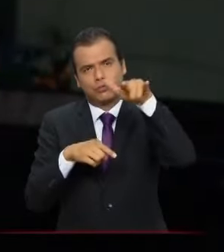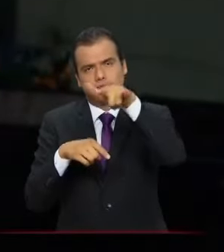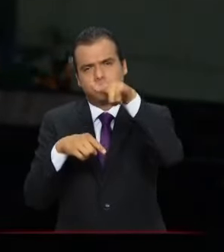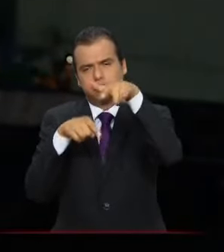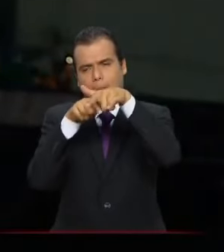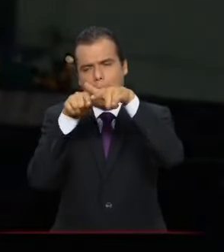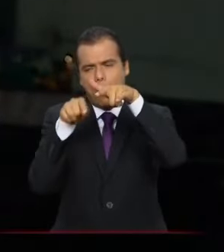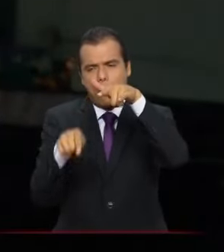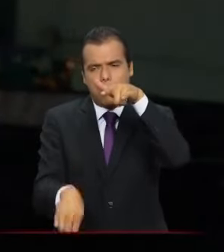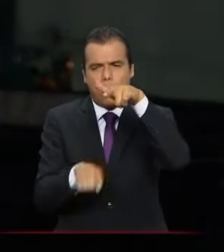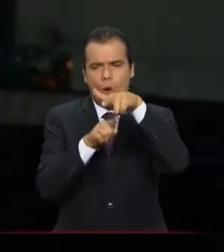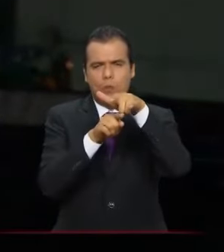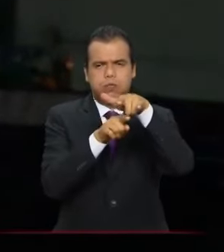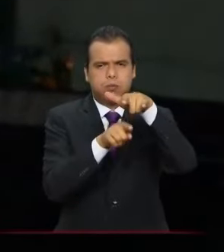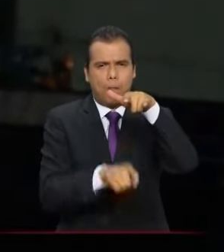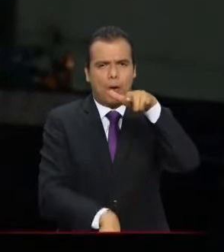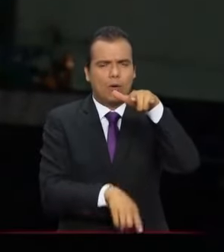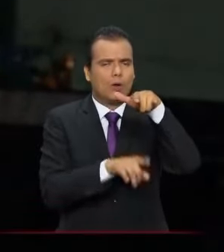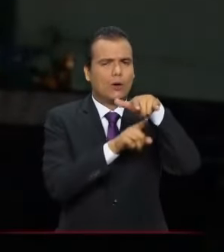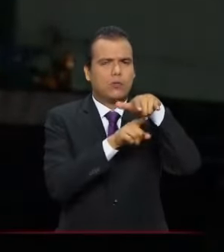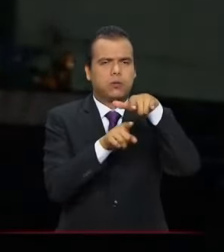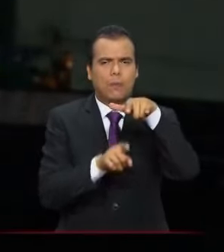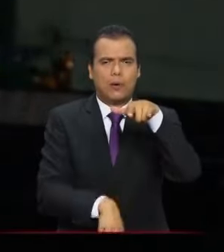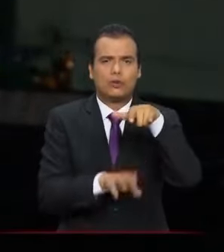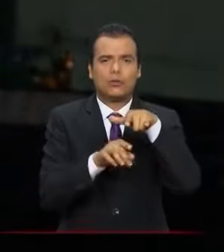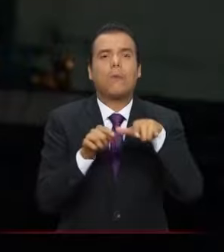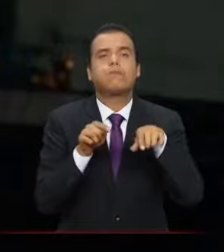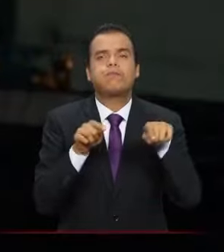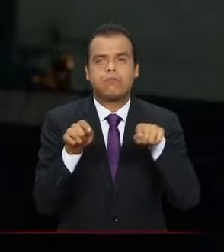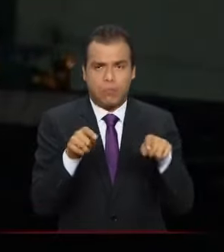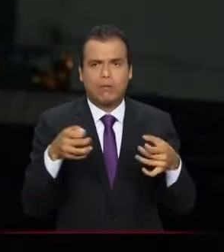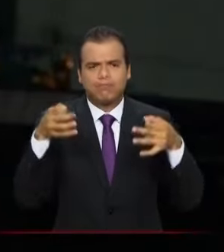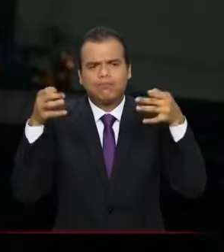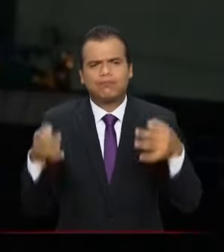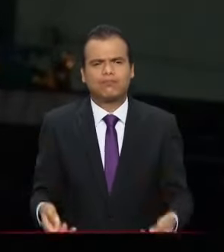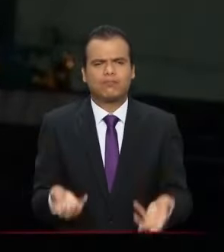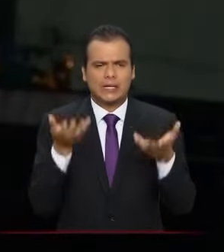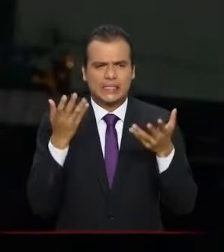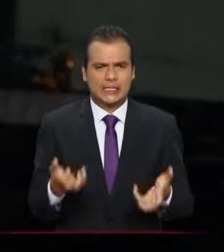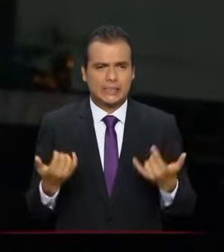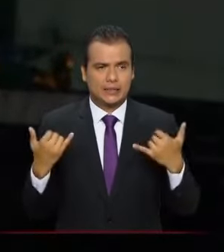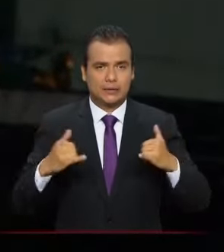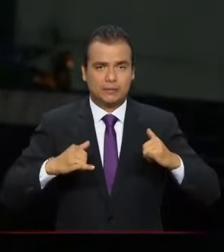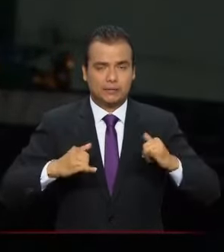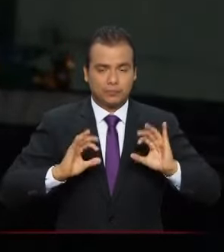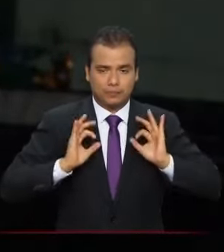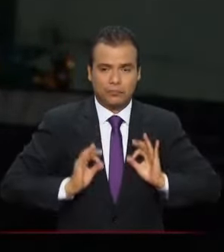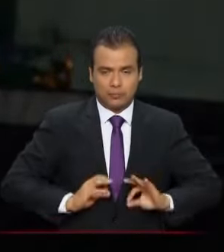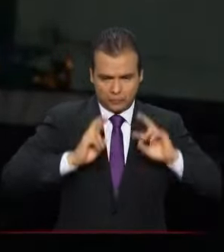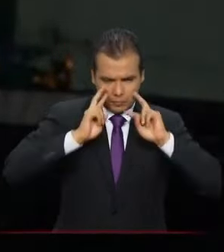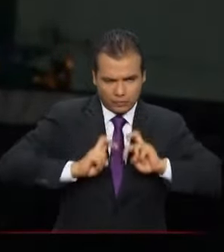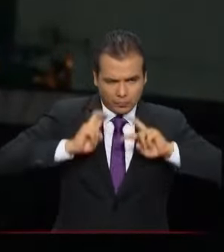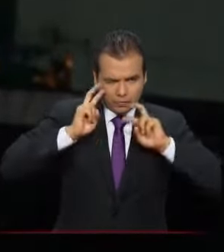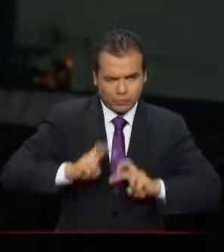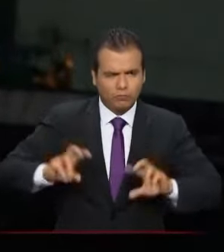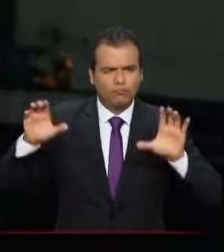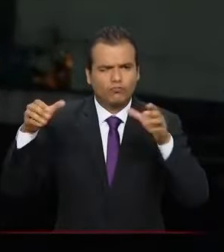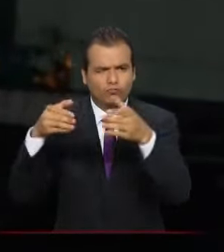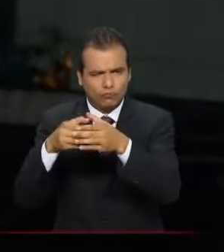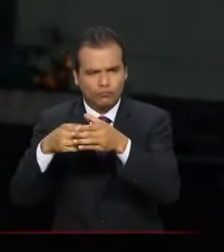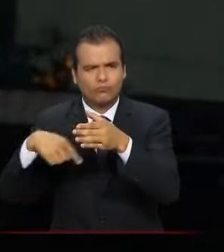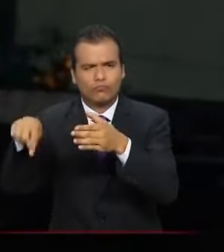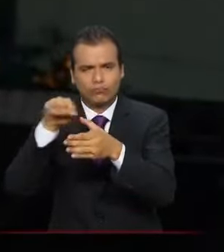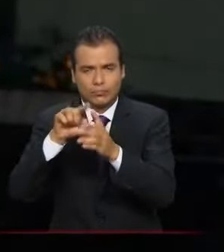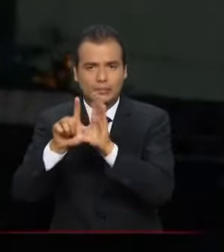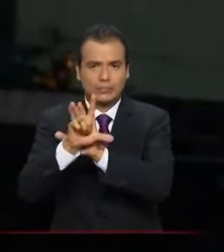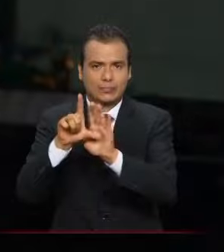El último reporte que ha entregado el ejército es que en medio de estos hostigamientos y ataques perpetrados por las disidencias de la Carlos Patiño, que opera en esta